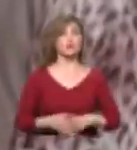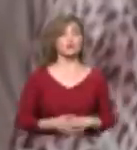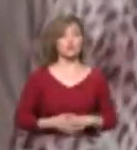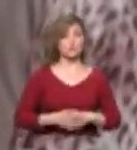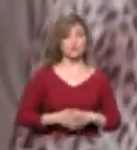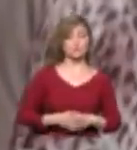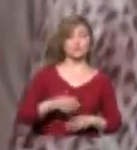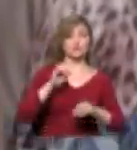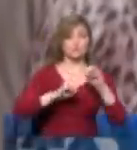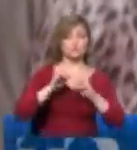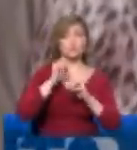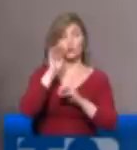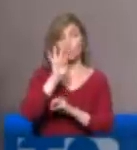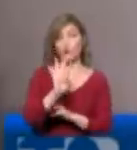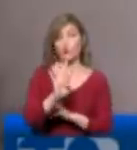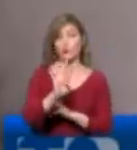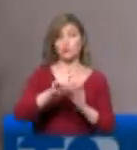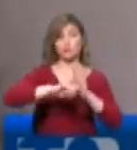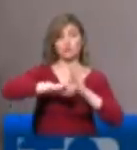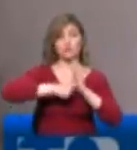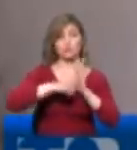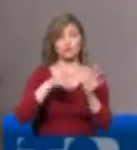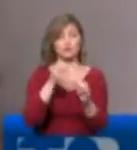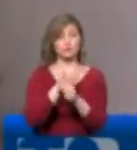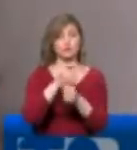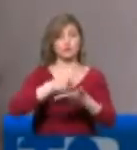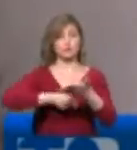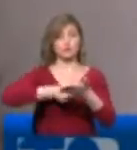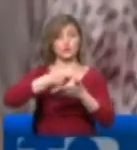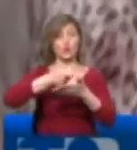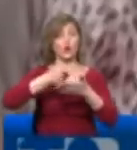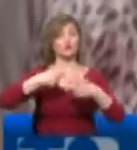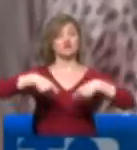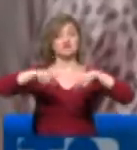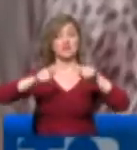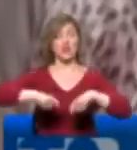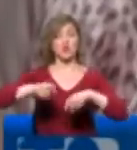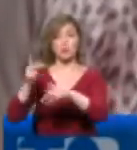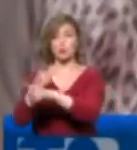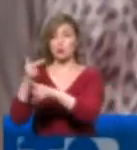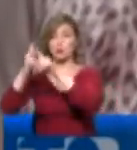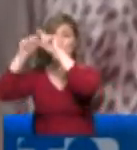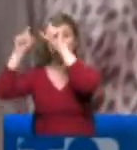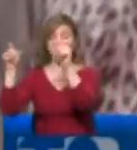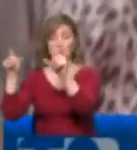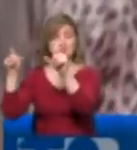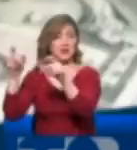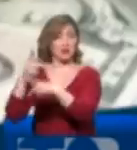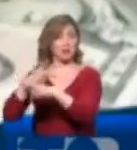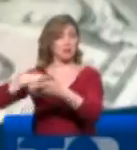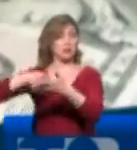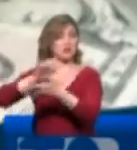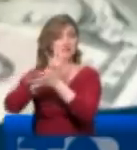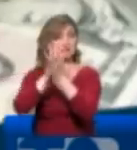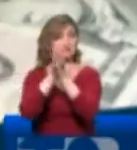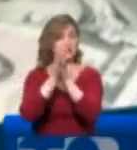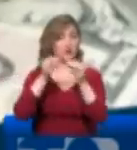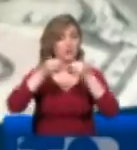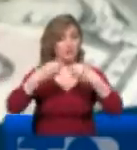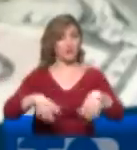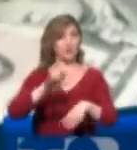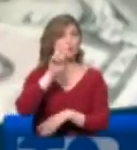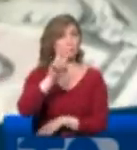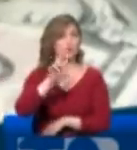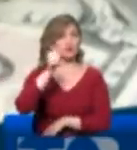4 informes de Contraloría, este programa se realizó sin la firma de un contrato entre la productora y el medio incautado y generó pérdidas